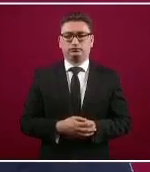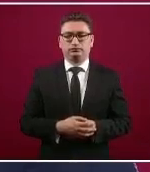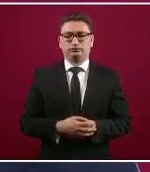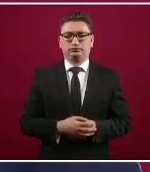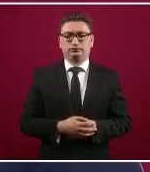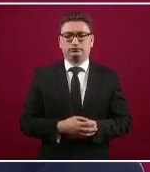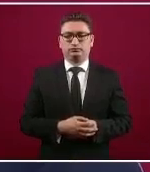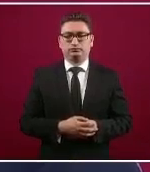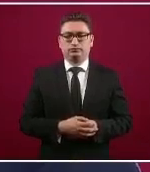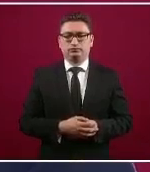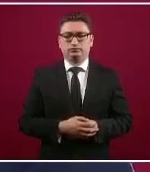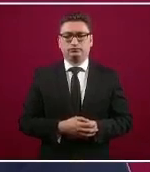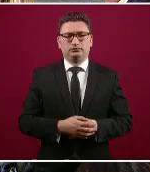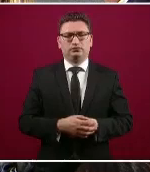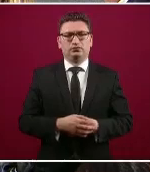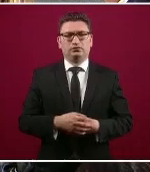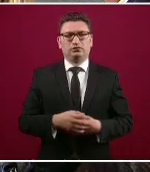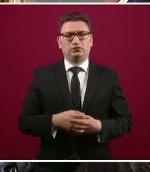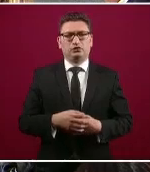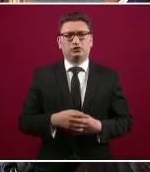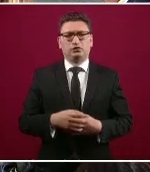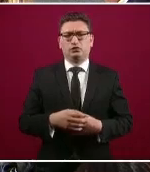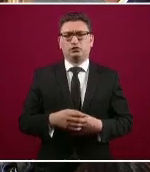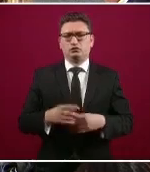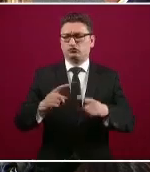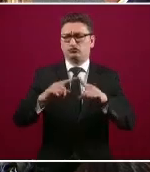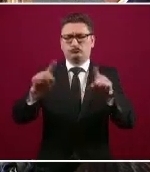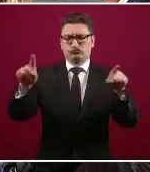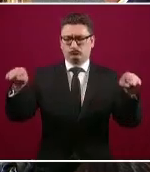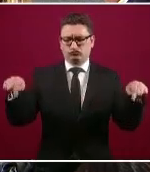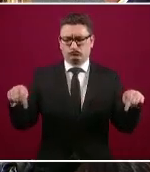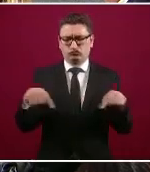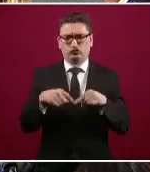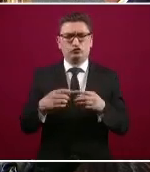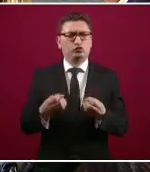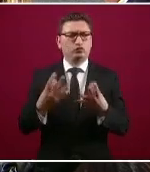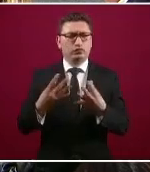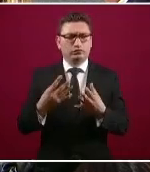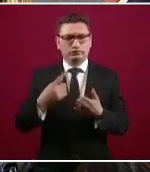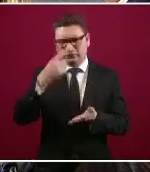creo que 1,000 metros cuadrados.